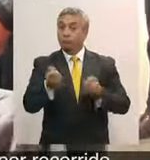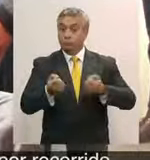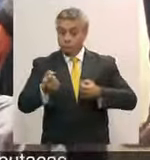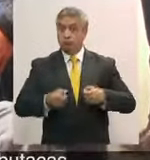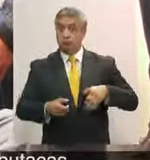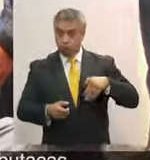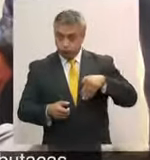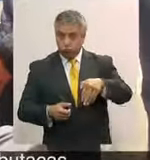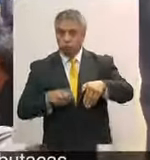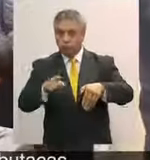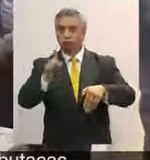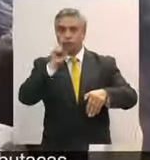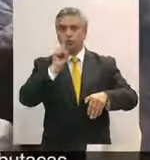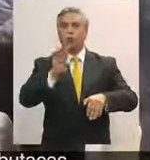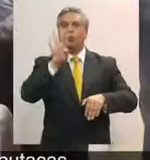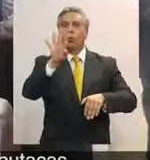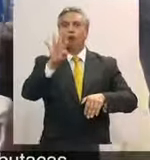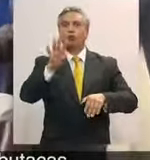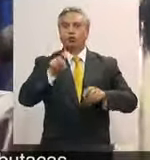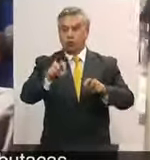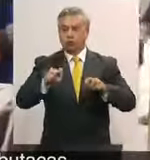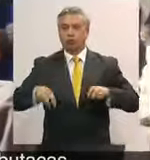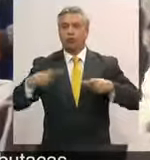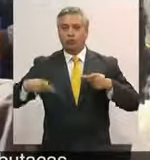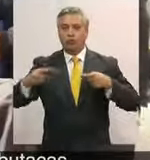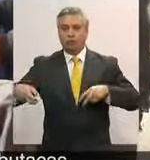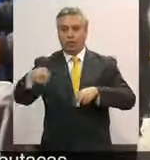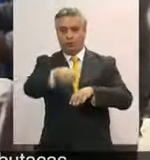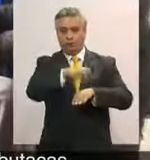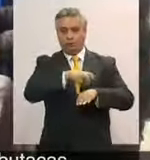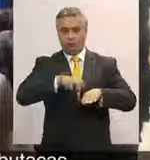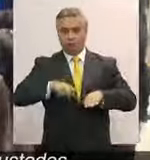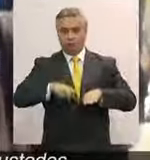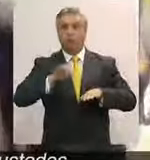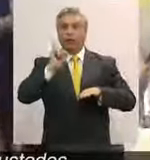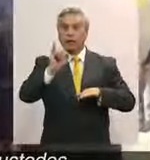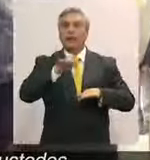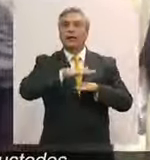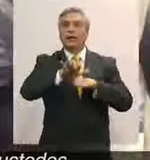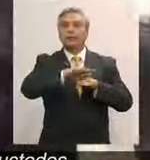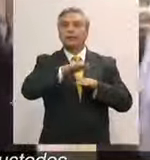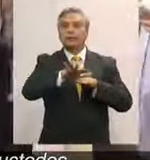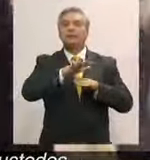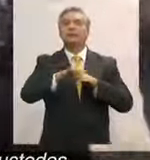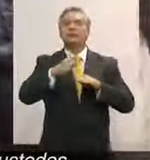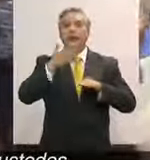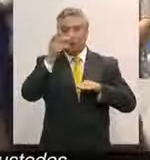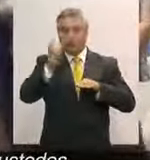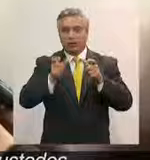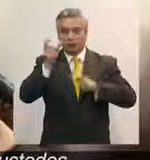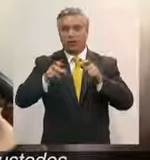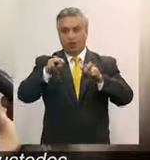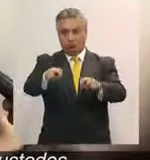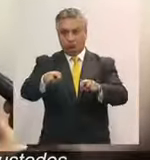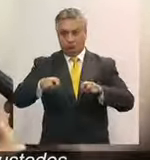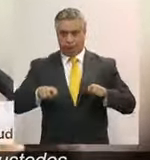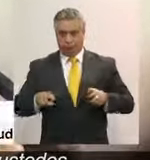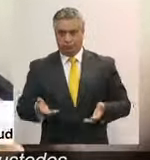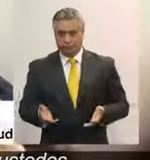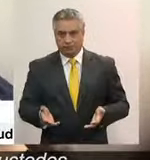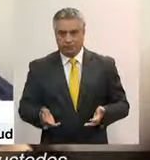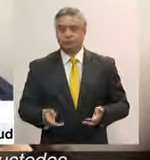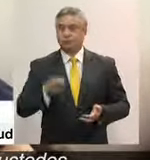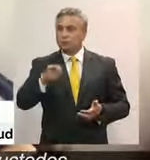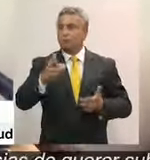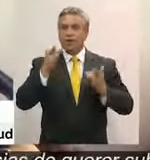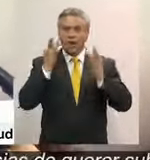por recorrido de 4 alumnos en silla de ruedas y 15 en butacas. Significa alegría, significa ver,